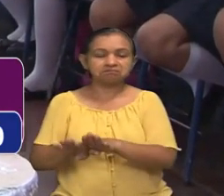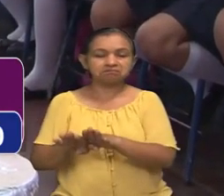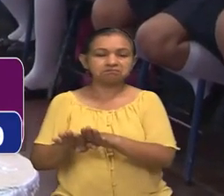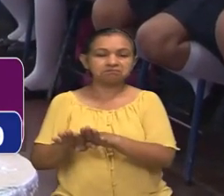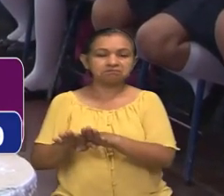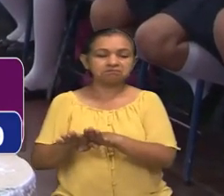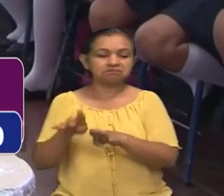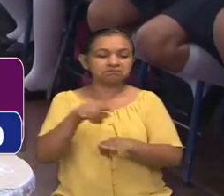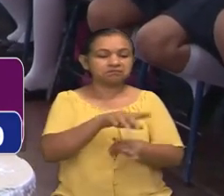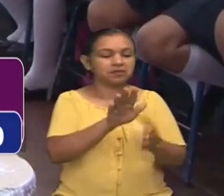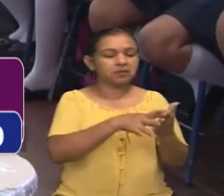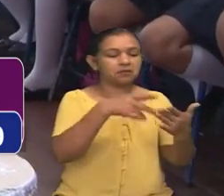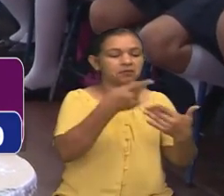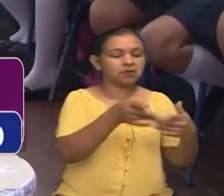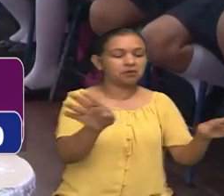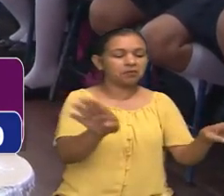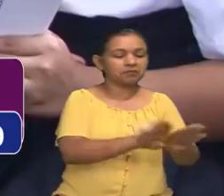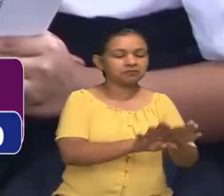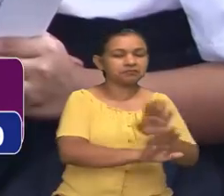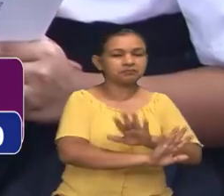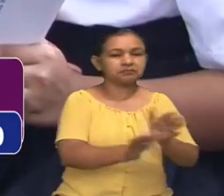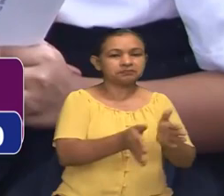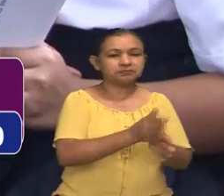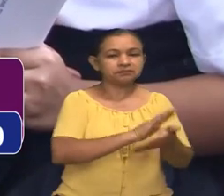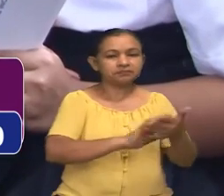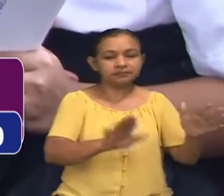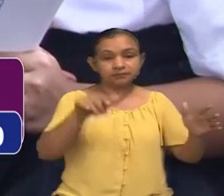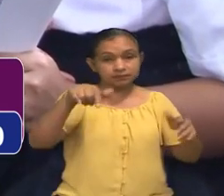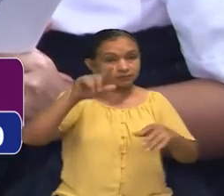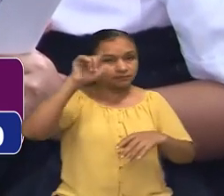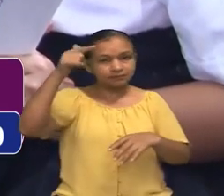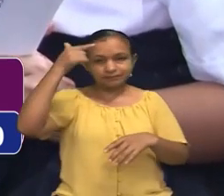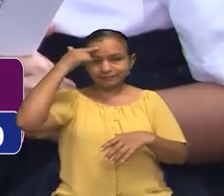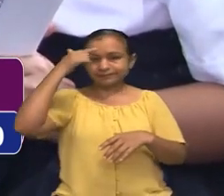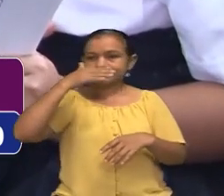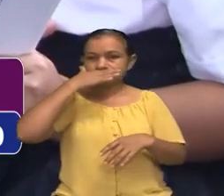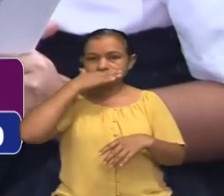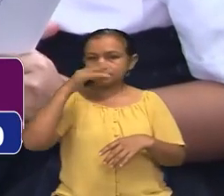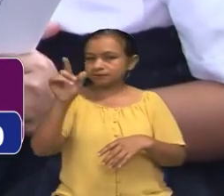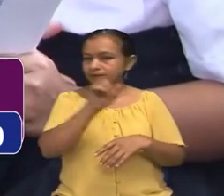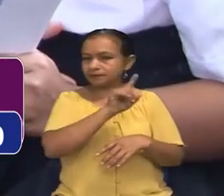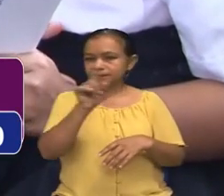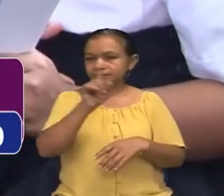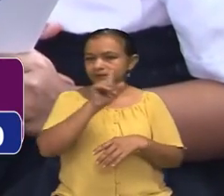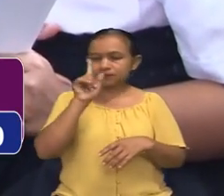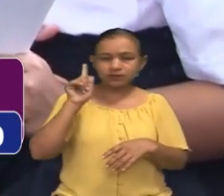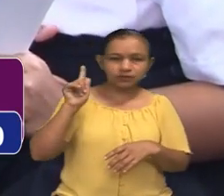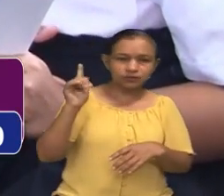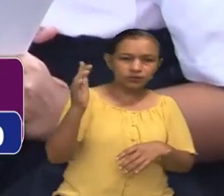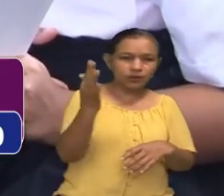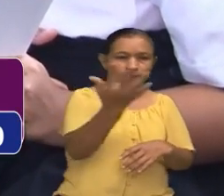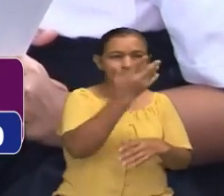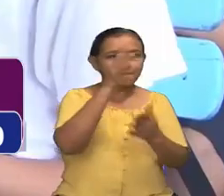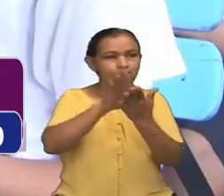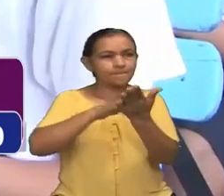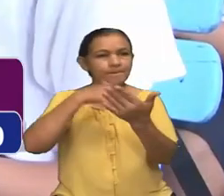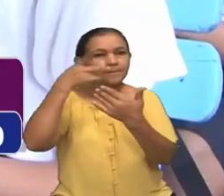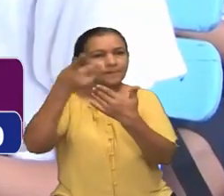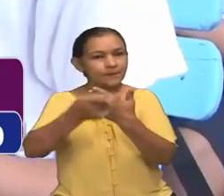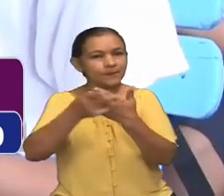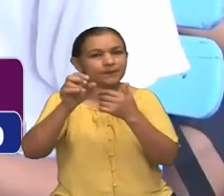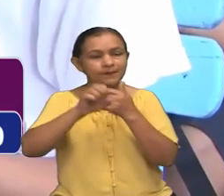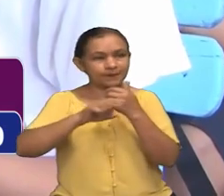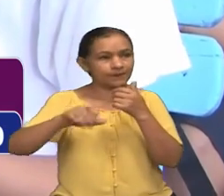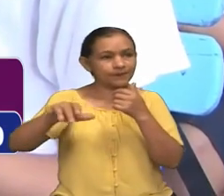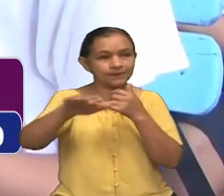cooperación, se cerraba inmediatamente el programa. En nuestro gobierno no ocurre así. Todos los programas sociales y, por